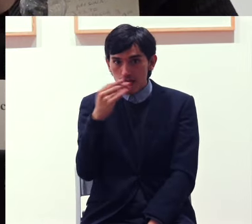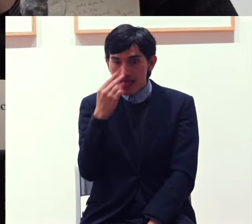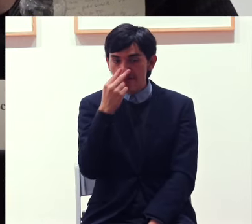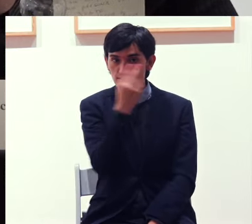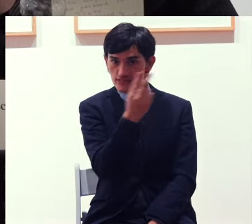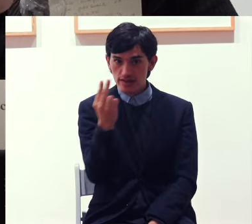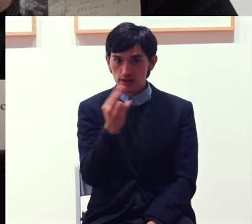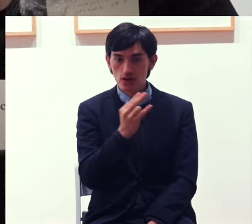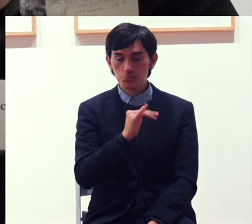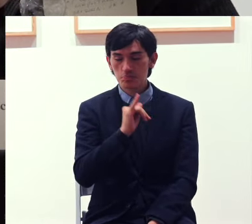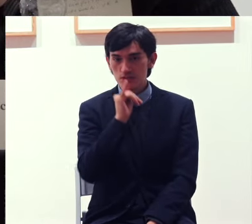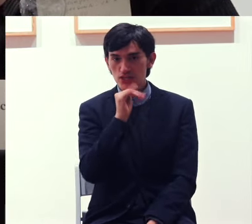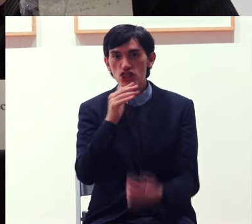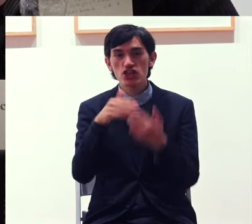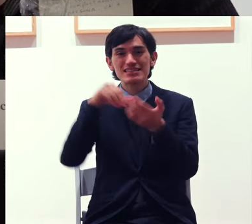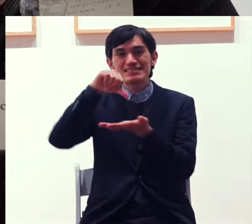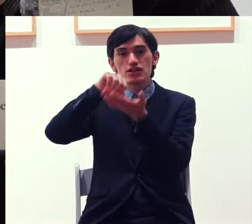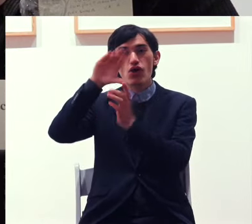que estaba